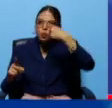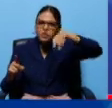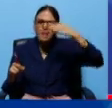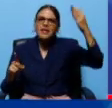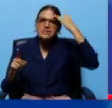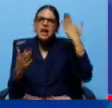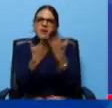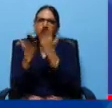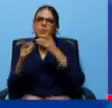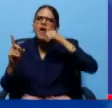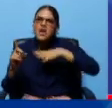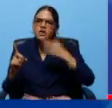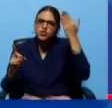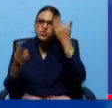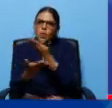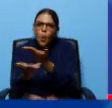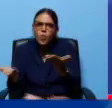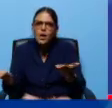seguramente estudian